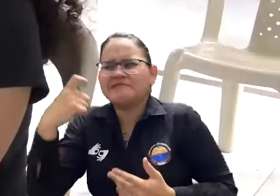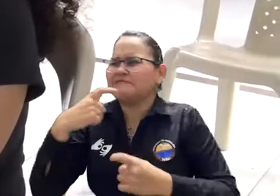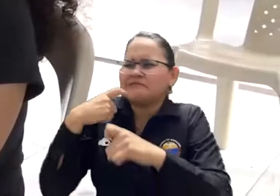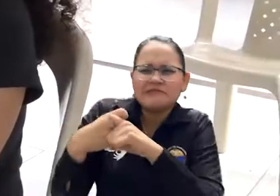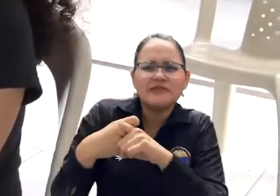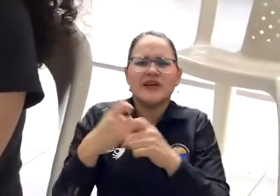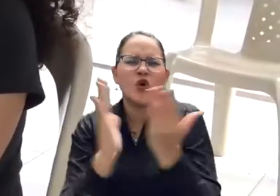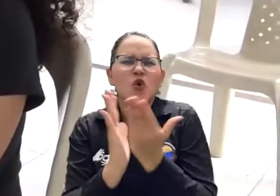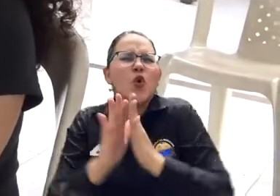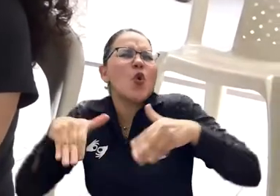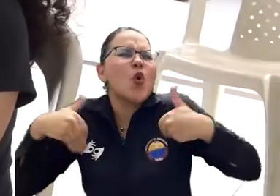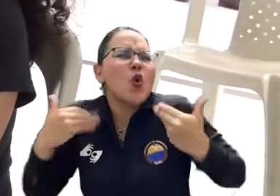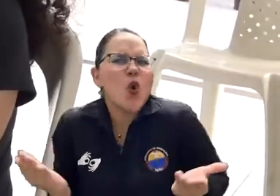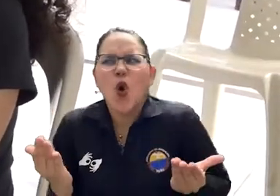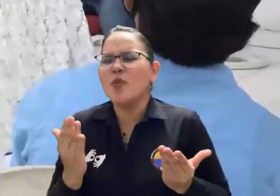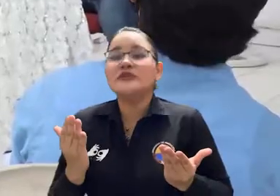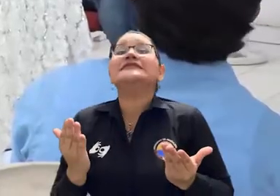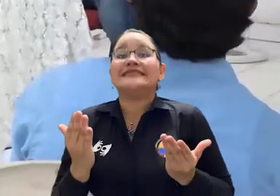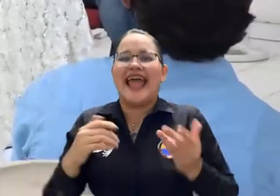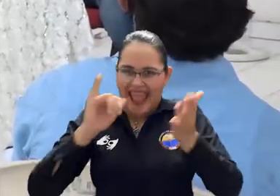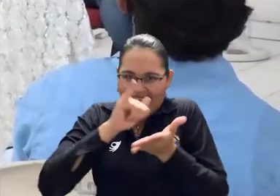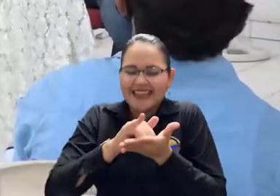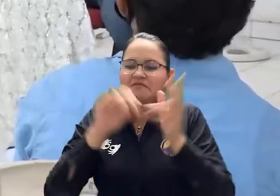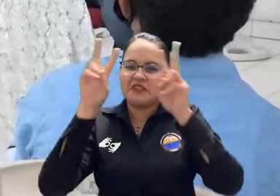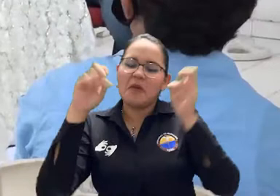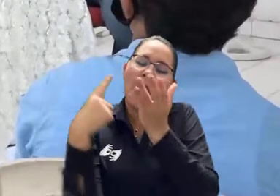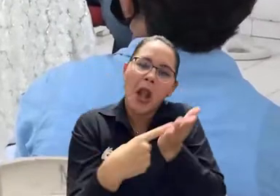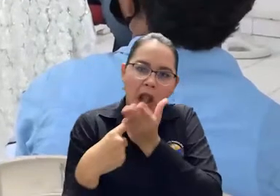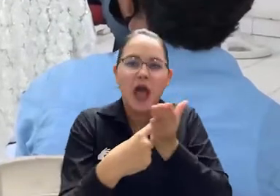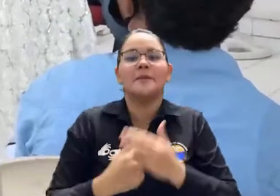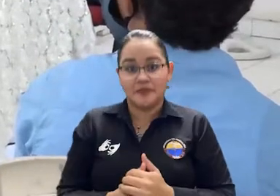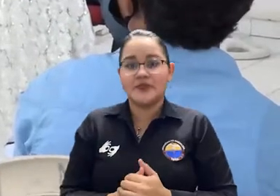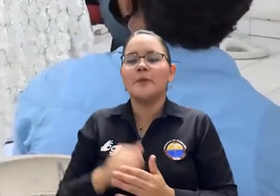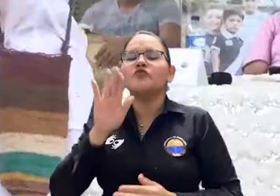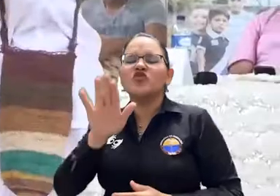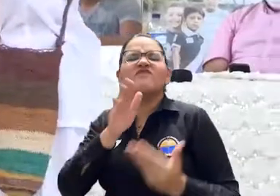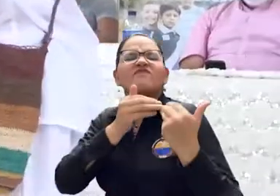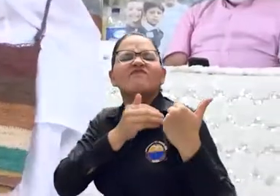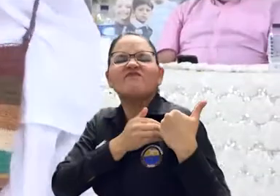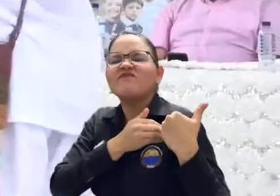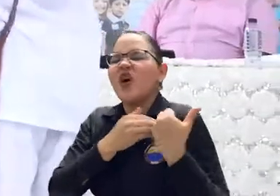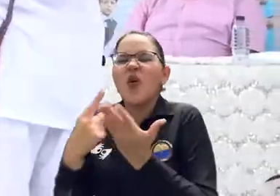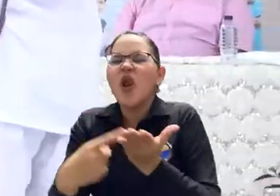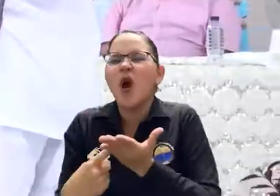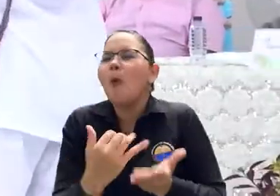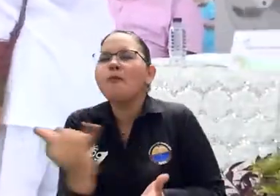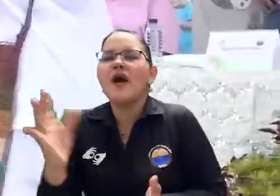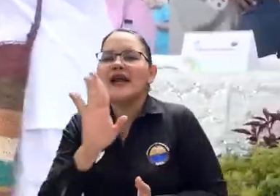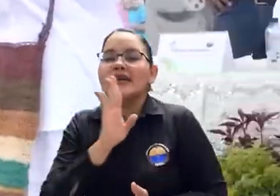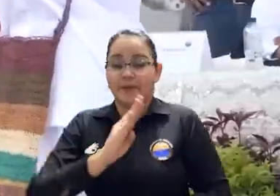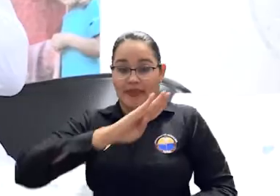Cultural Montessori y que compartió con el alcalde Roy Enrique García Sánchez y el coordinador de Educación Lorenzo Galeano